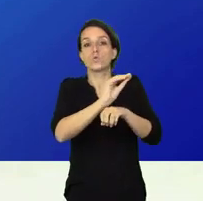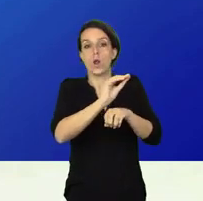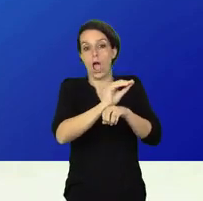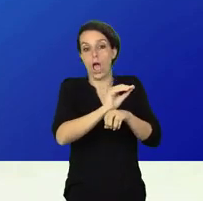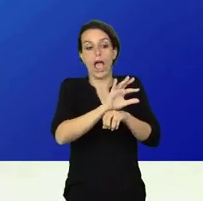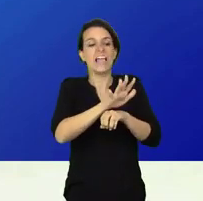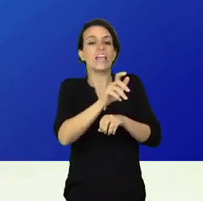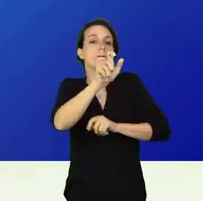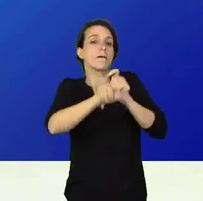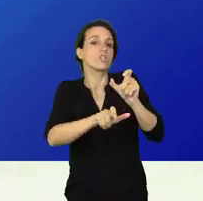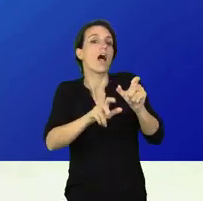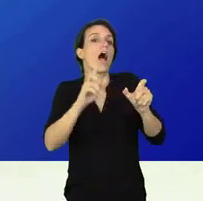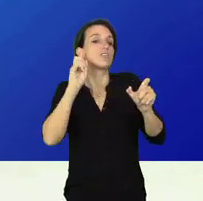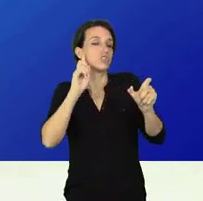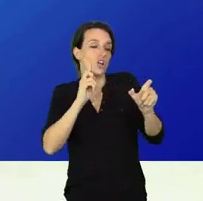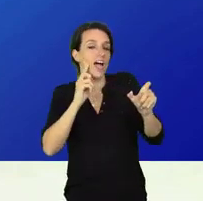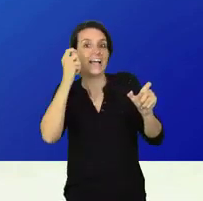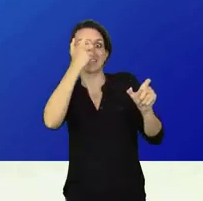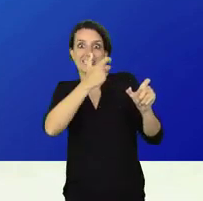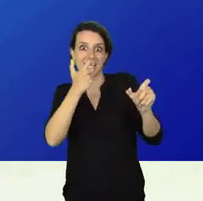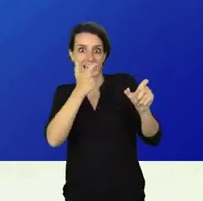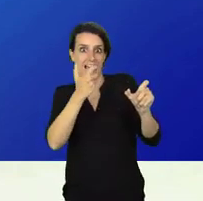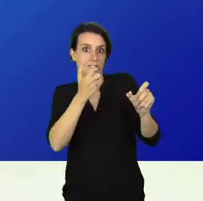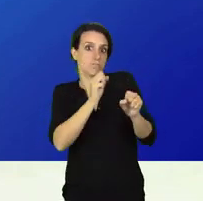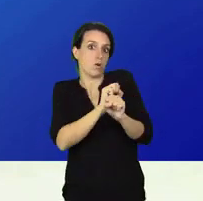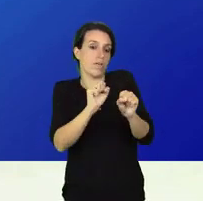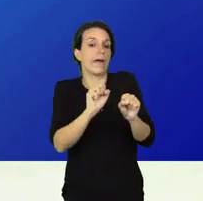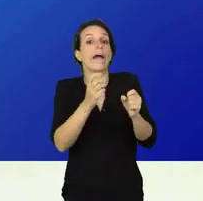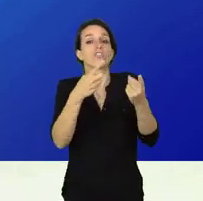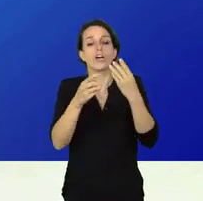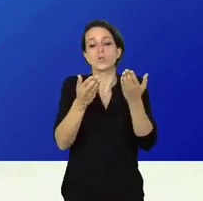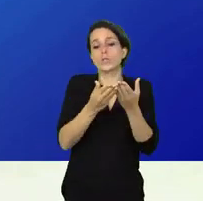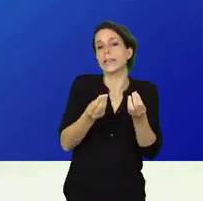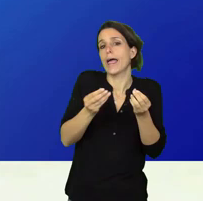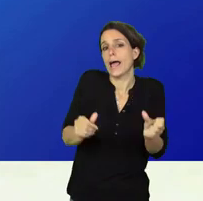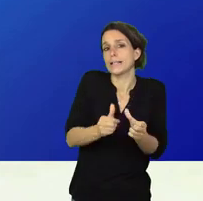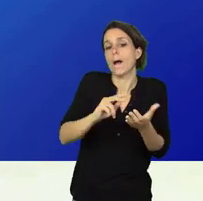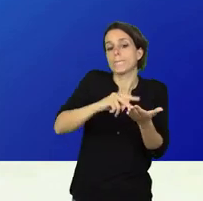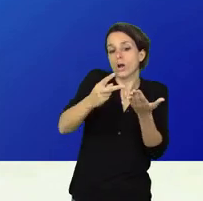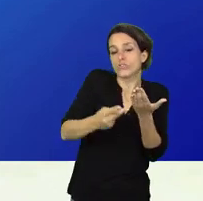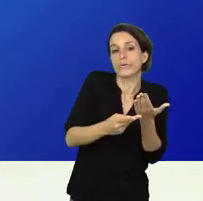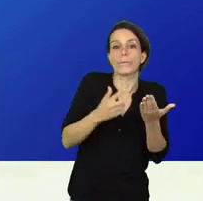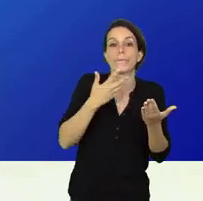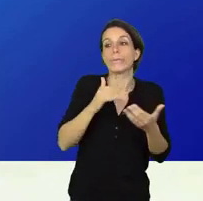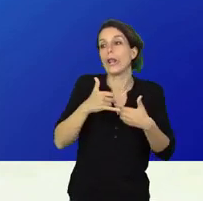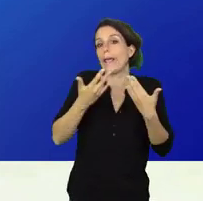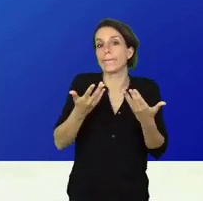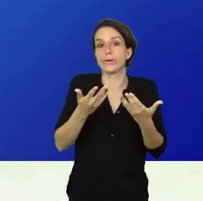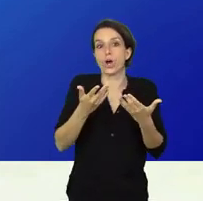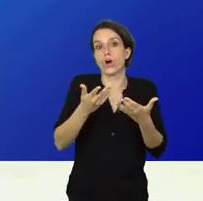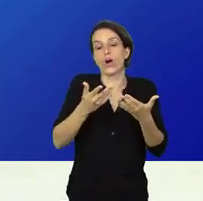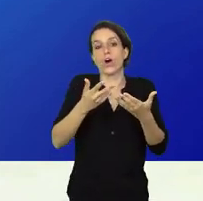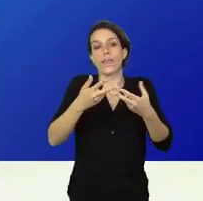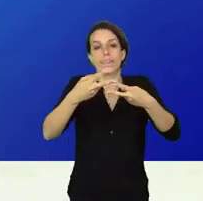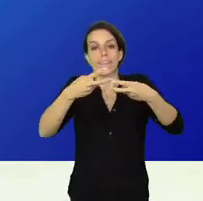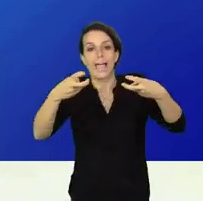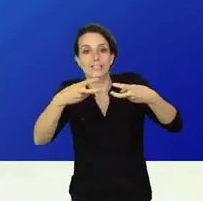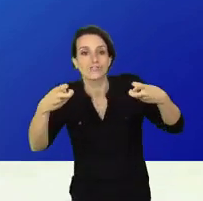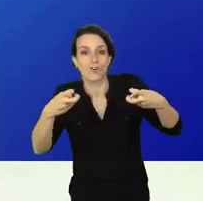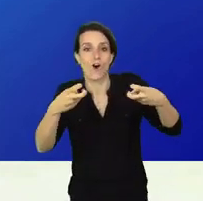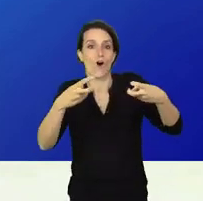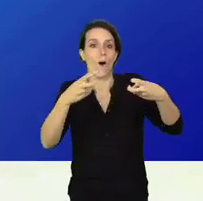personas ciegas y personas sordas. En ese caso los estudiantes hacían una aproximación a la